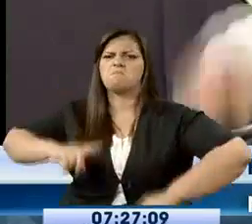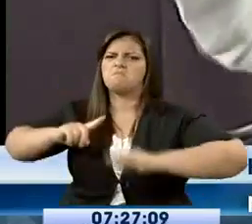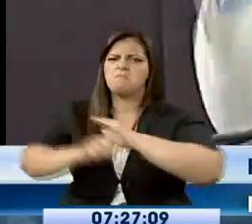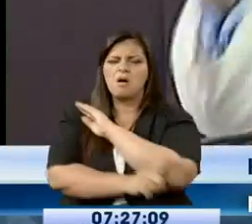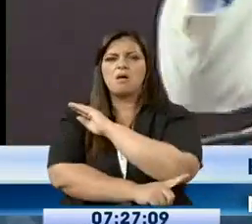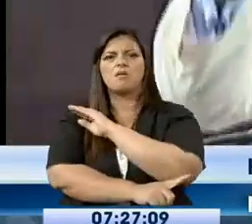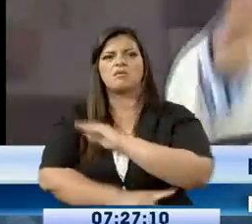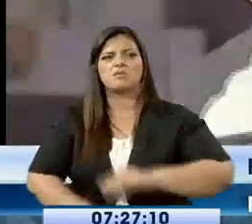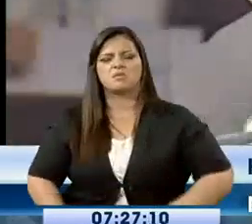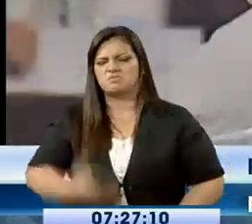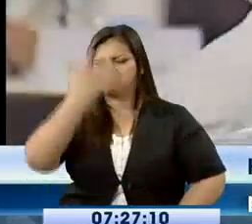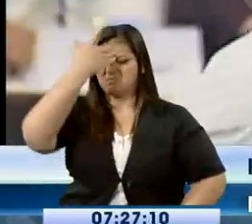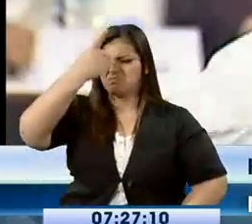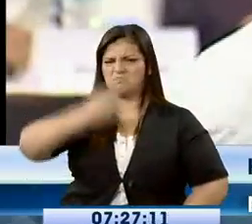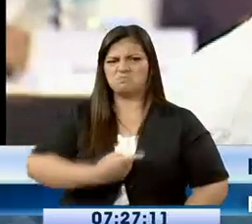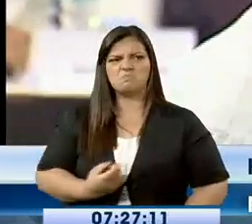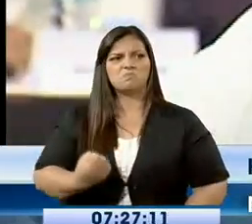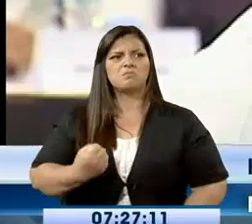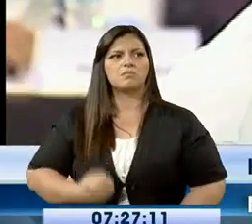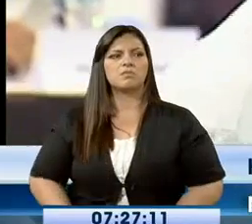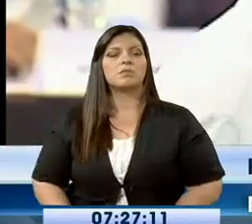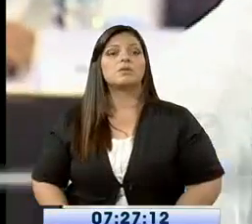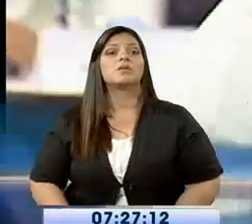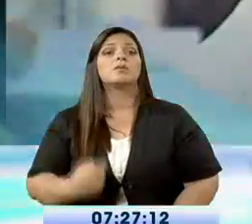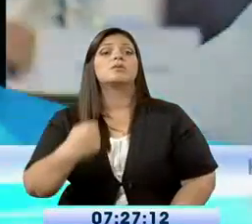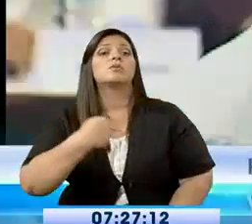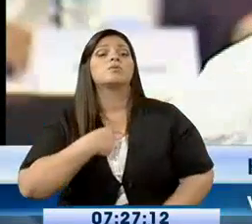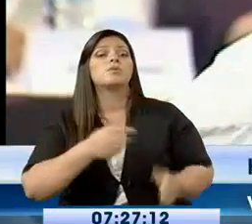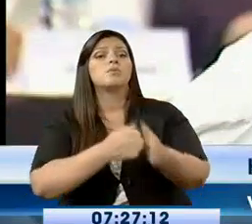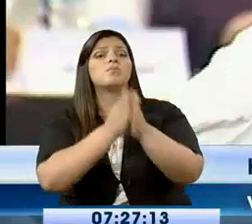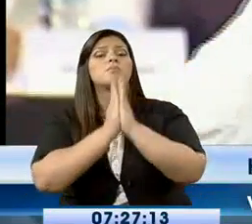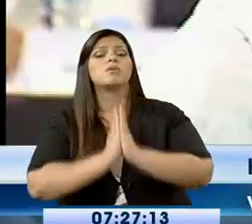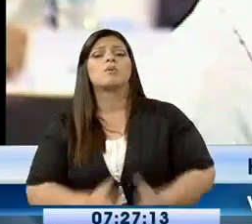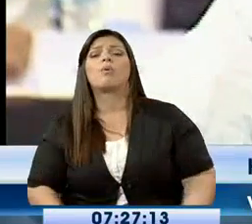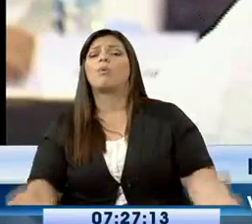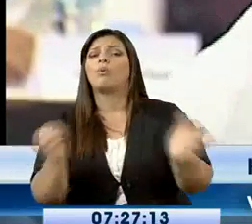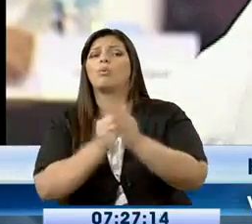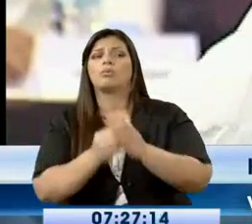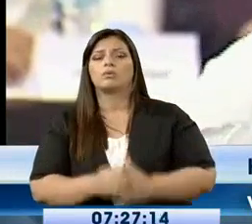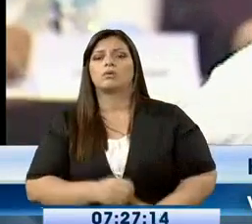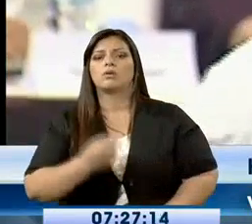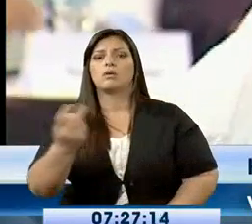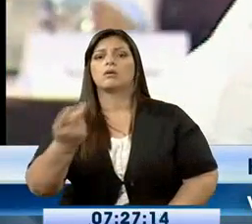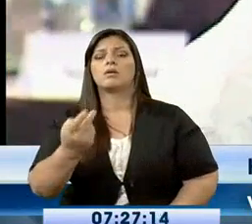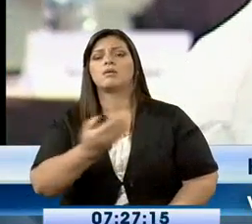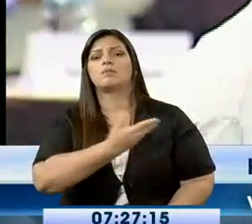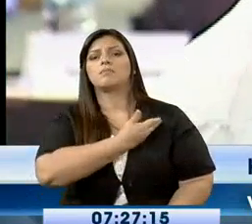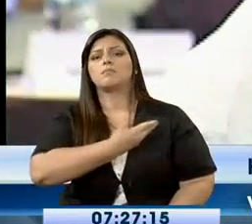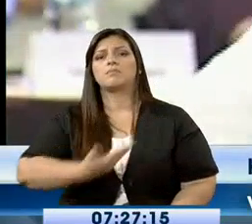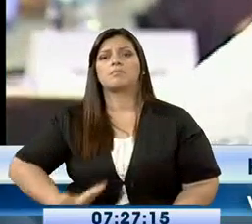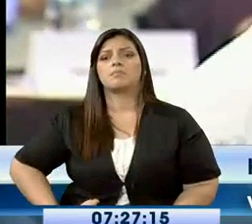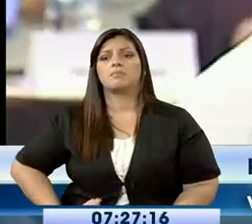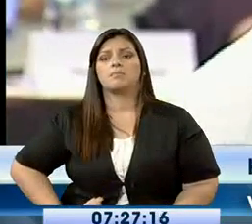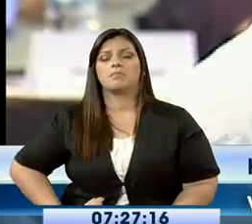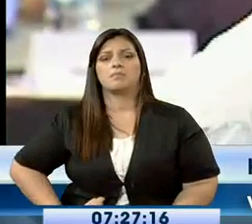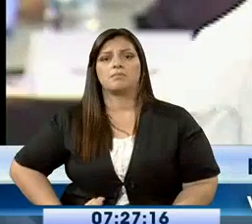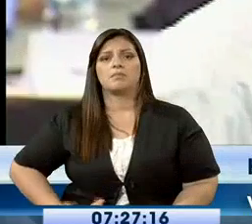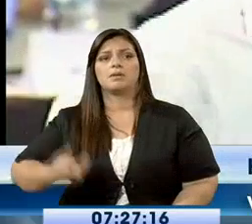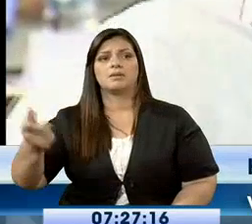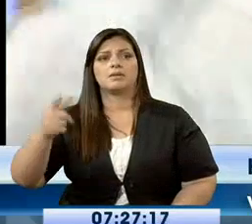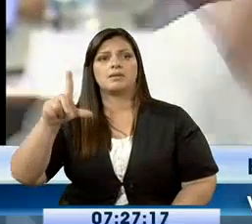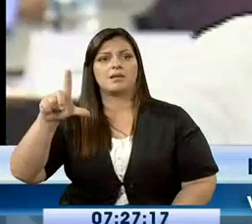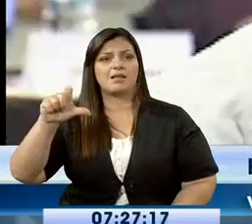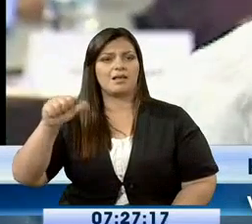con decisión. Yo le solicito una vez más al compañero presidente Guillermo Lasso